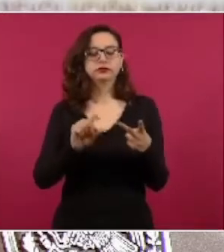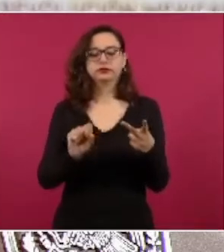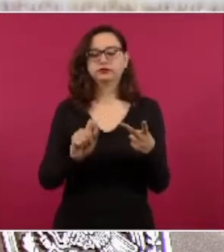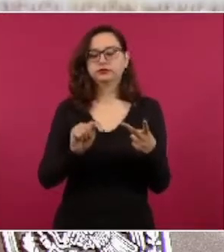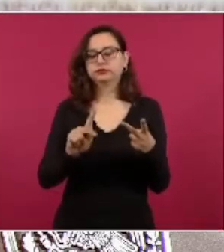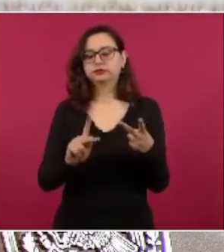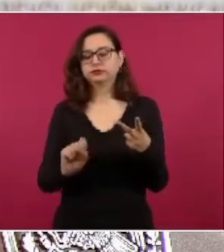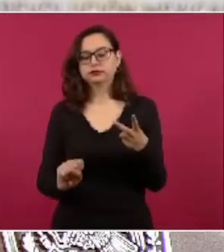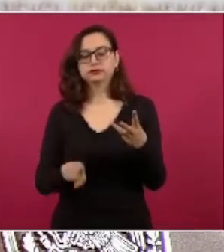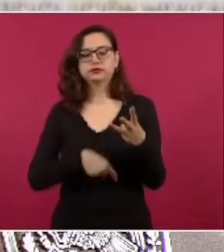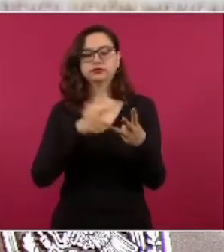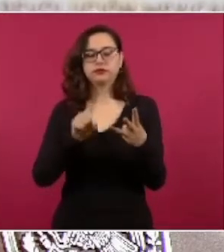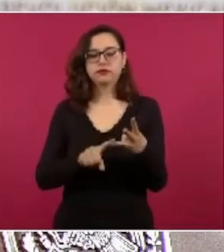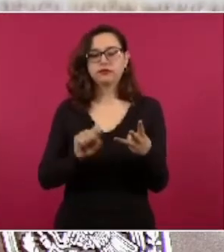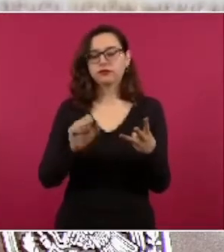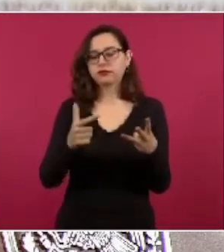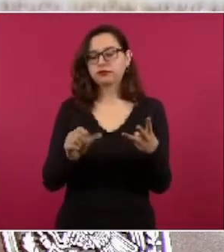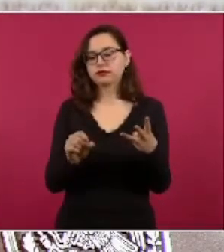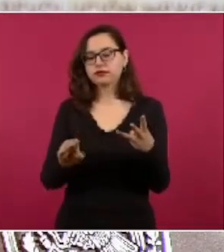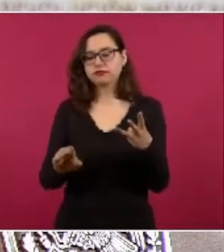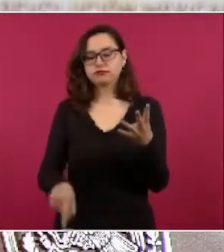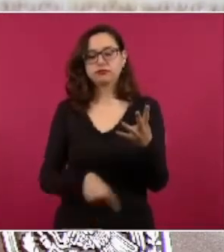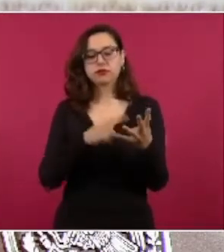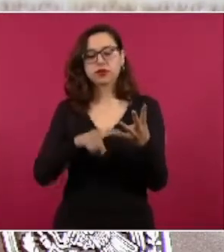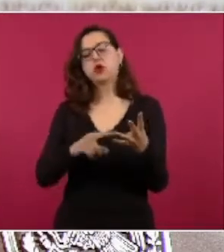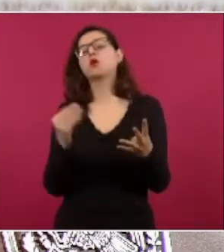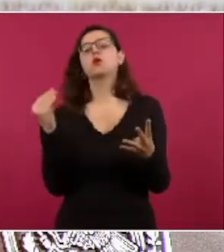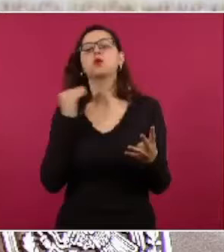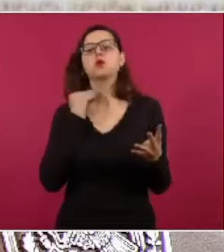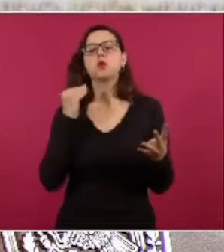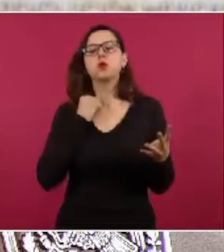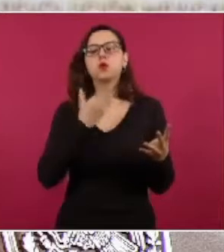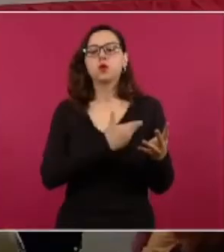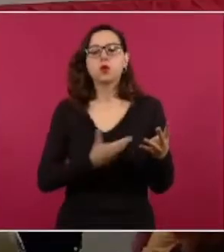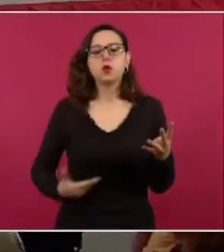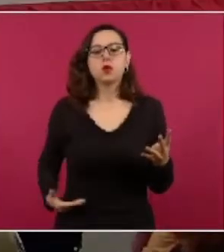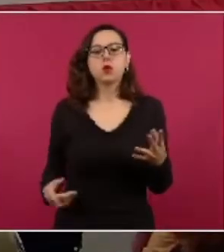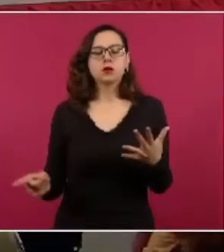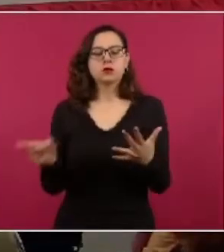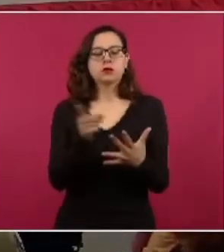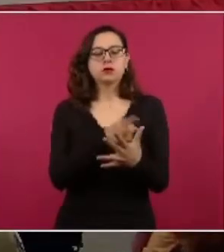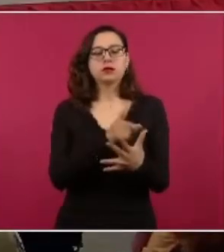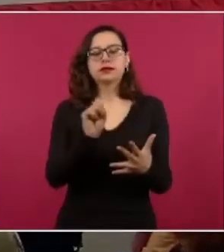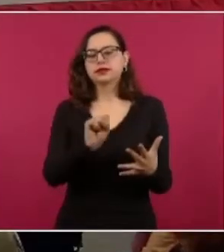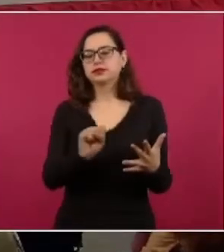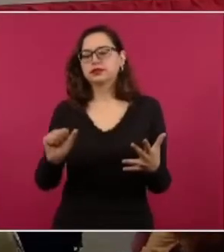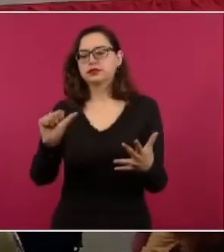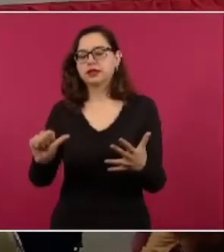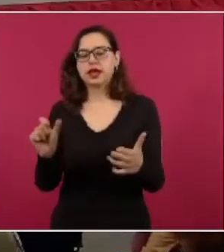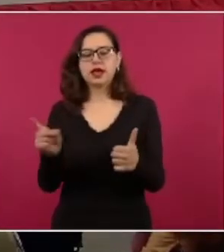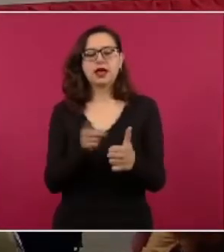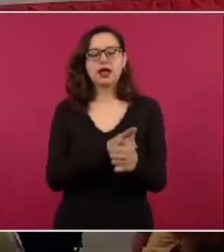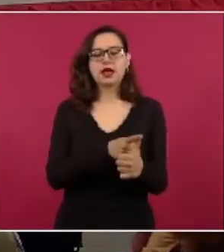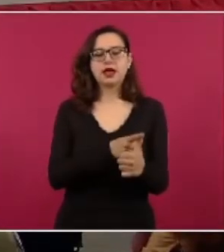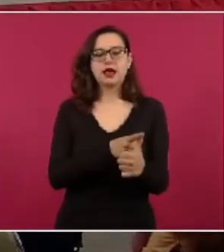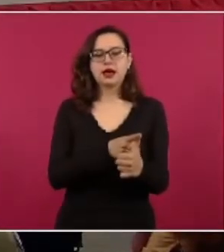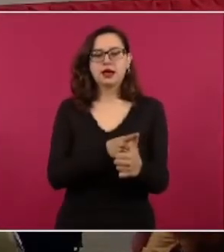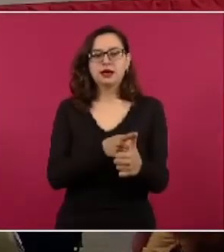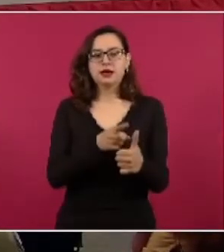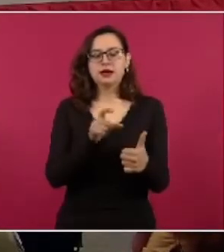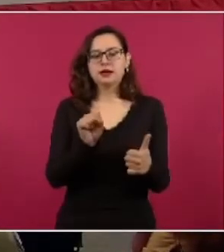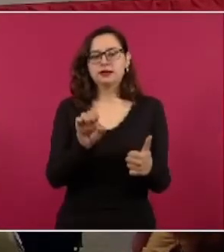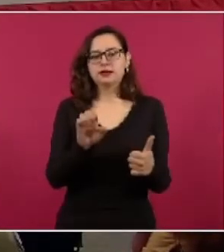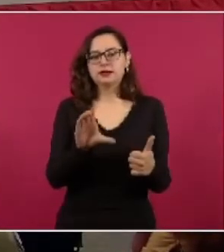Consejería Jurídica del Ejecutivo Federal, la Secretaría de Salud, de la Secretaría de Bienestar, estamos